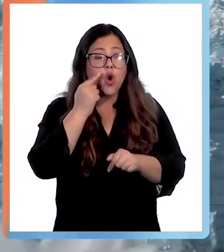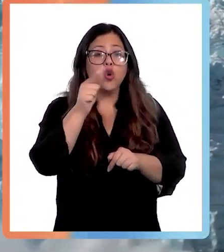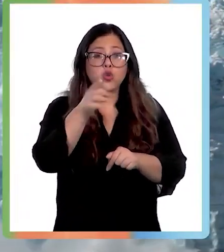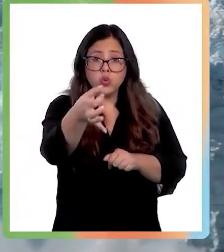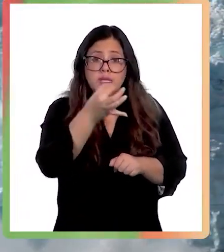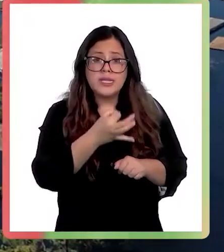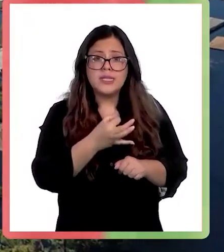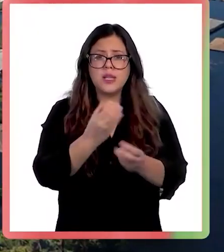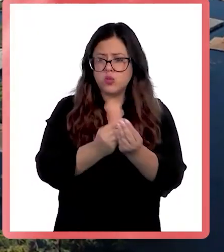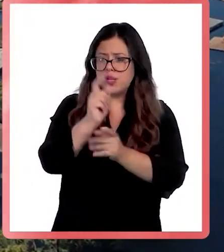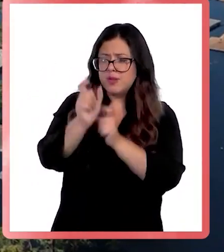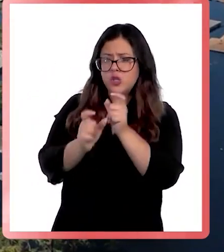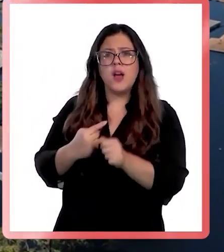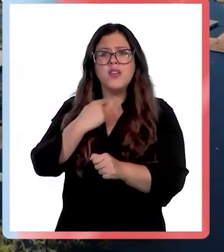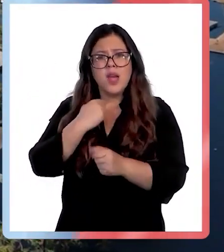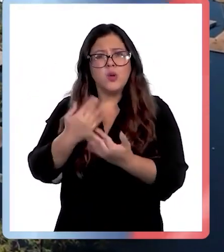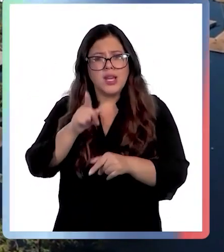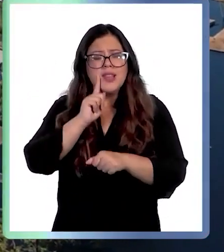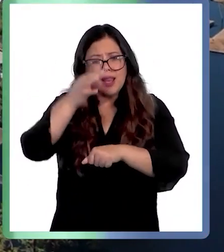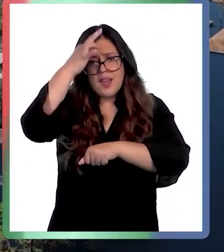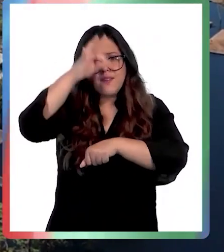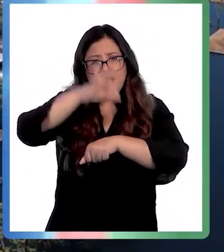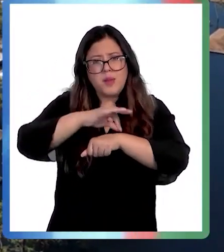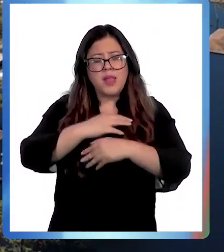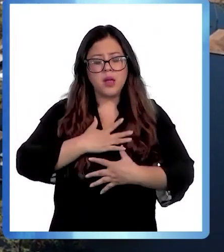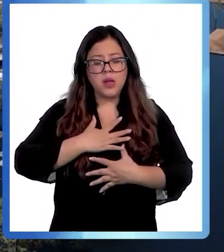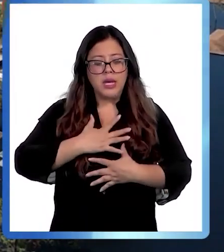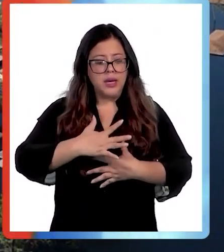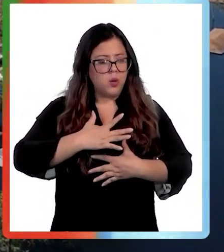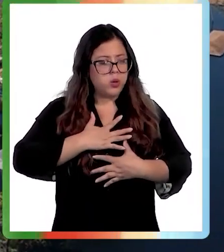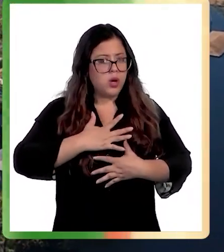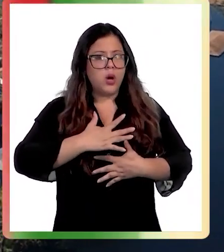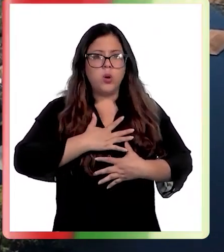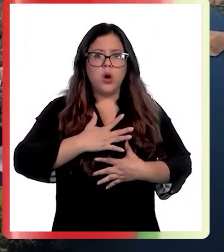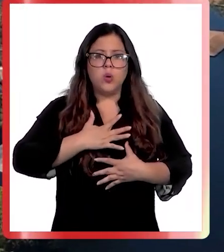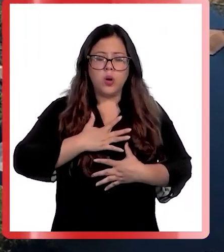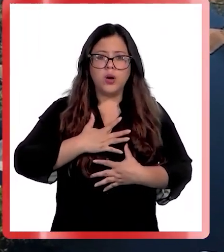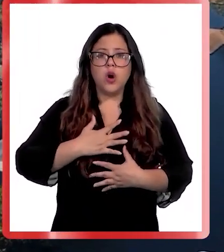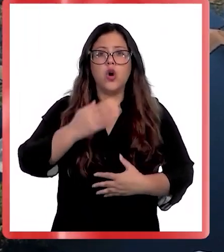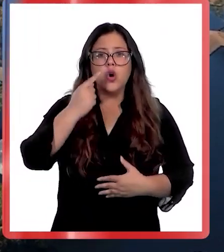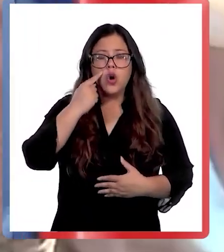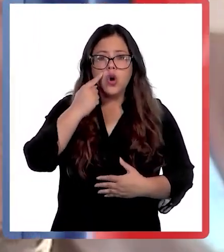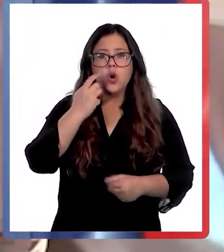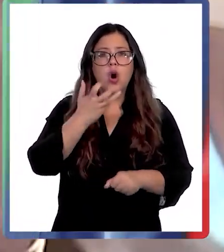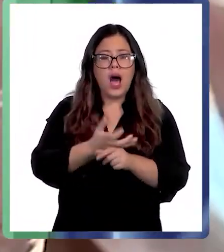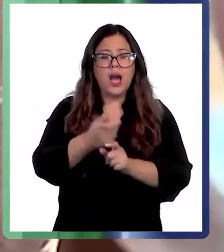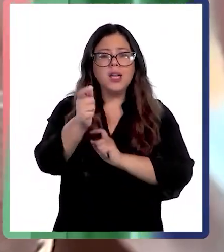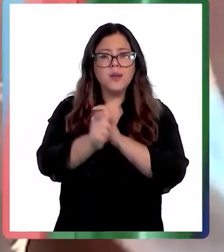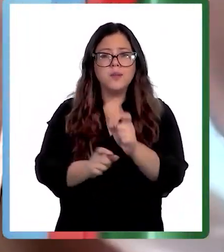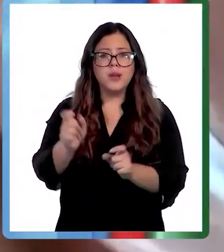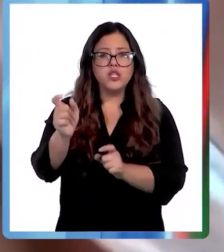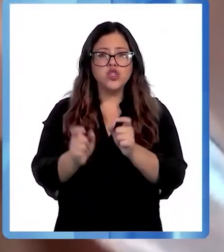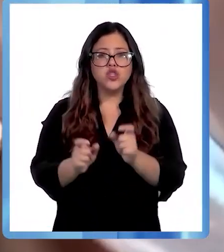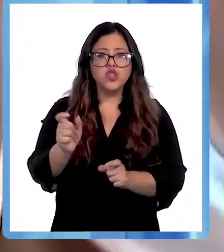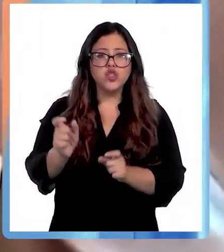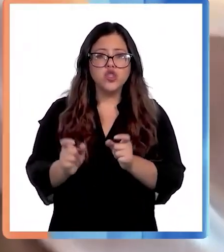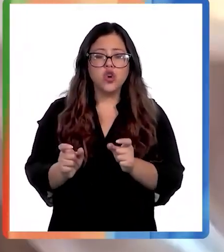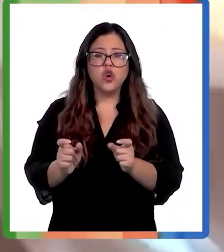existen varias personas que son susceptibles porque ya tienen enfermedades pulmonares de base. Hay que entender que existe una